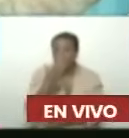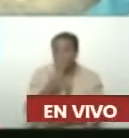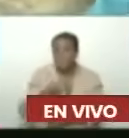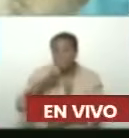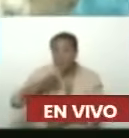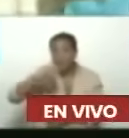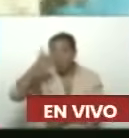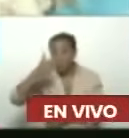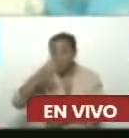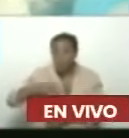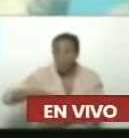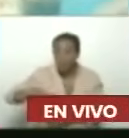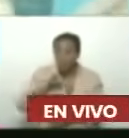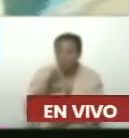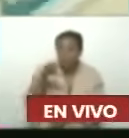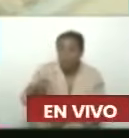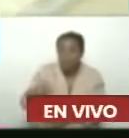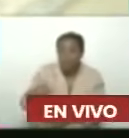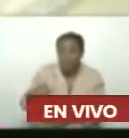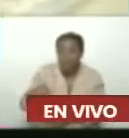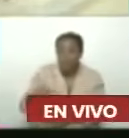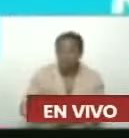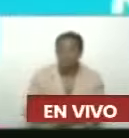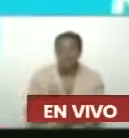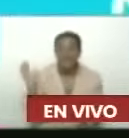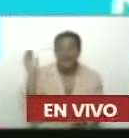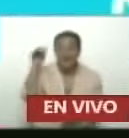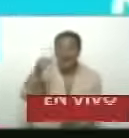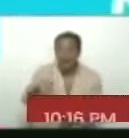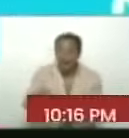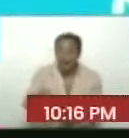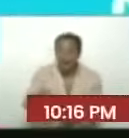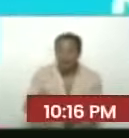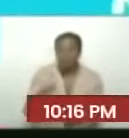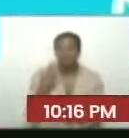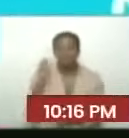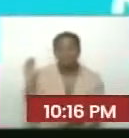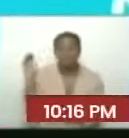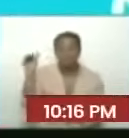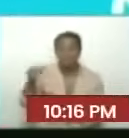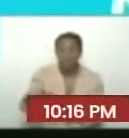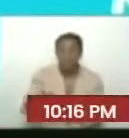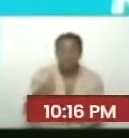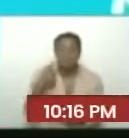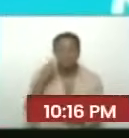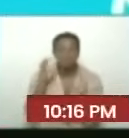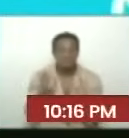Con Maduro Más desde una región del país. Tenía que ser en Aragua, tenía que ser en Maracay.